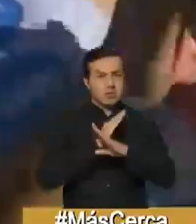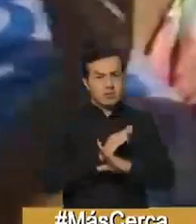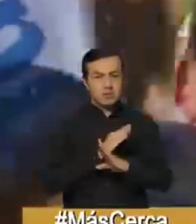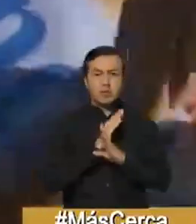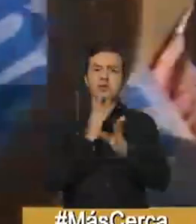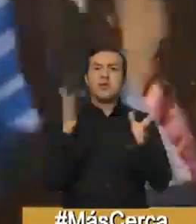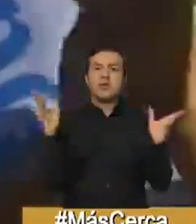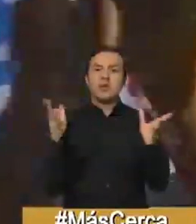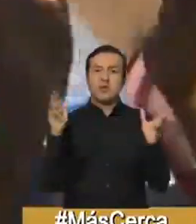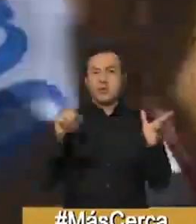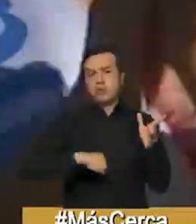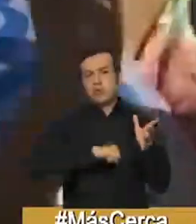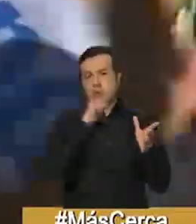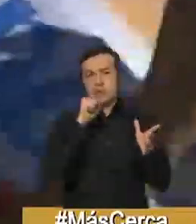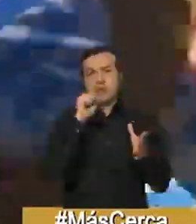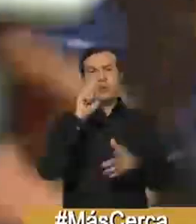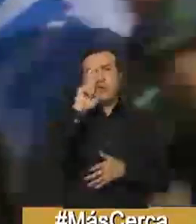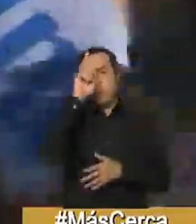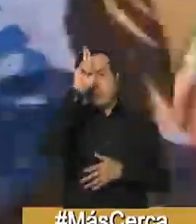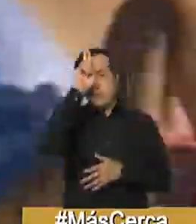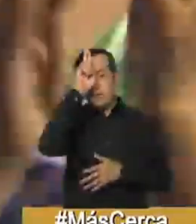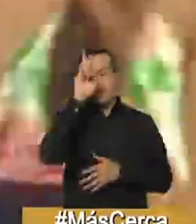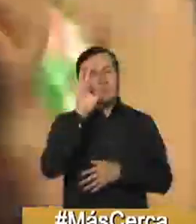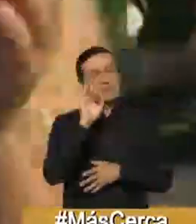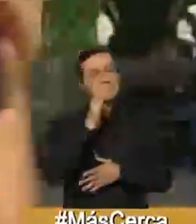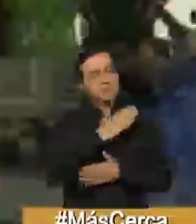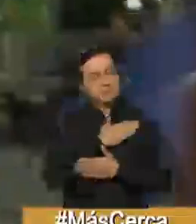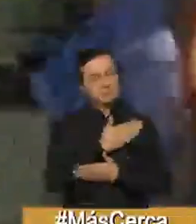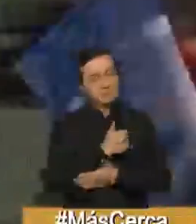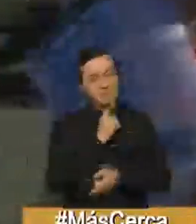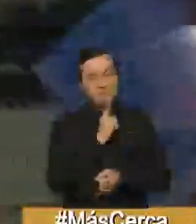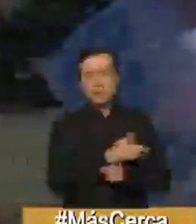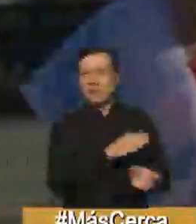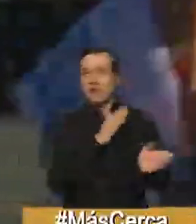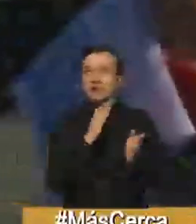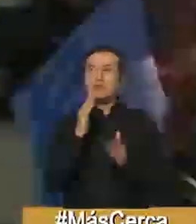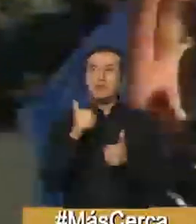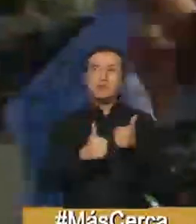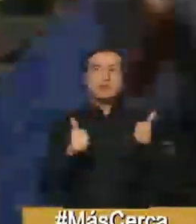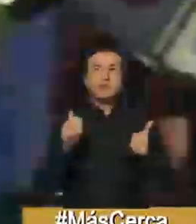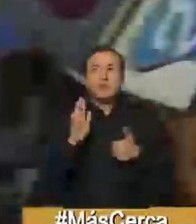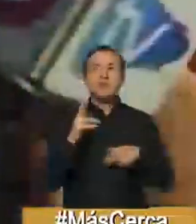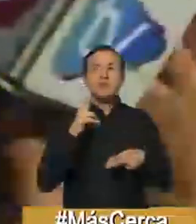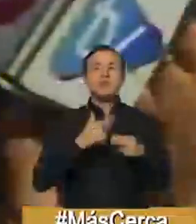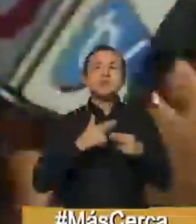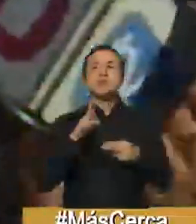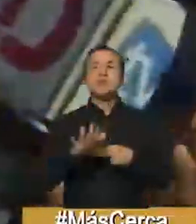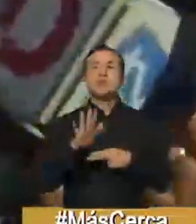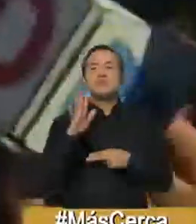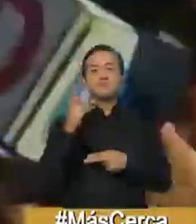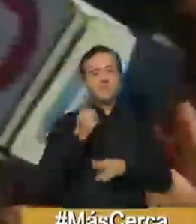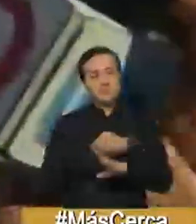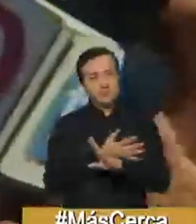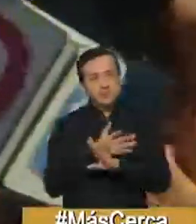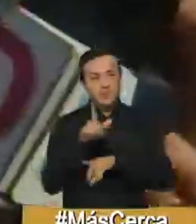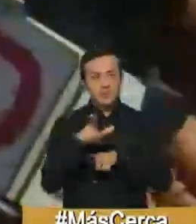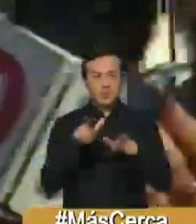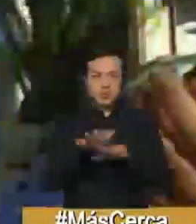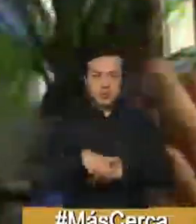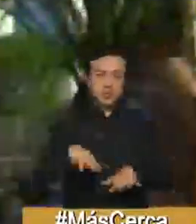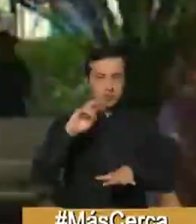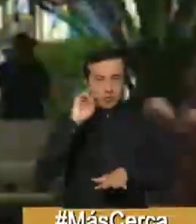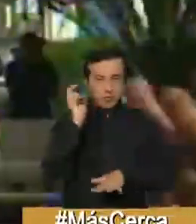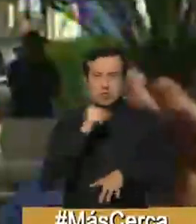nombre a nuestro héroe Rumiñahui. Muchas gracias. Perfecto, muy bien. Por acá otra de las candidatas, tu nombre y cuál es tu recomendación para visitar acá en